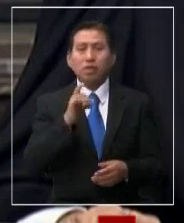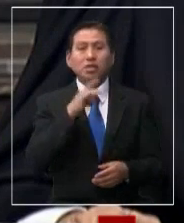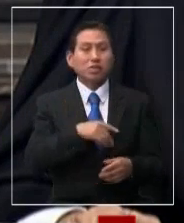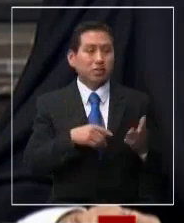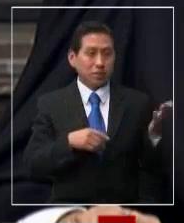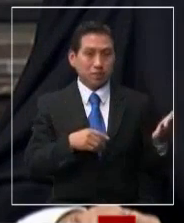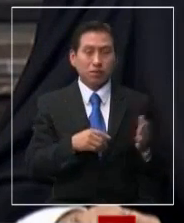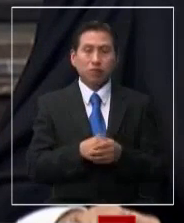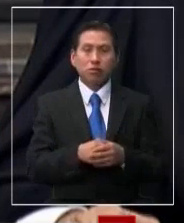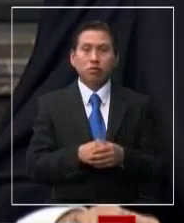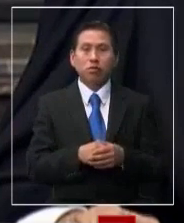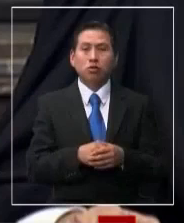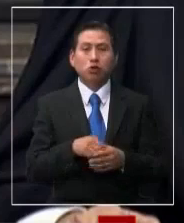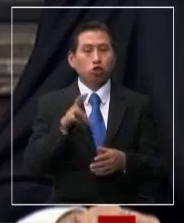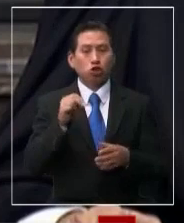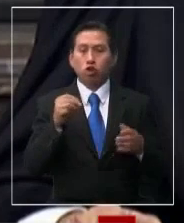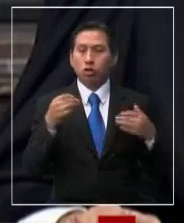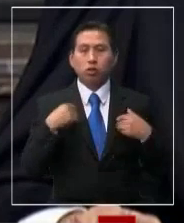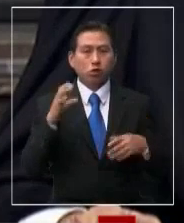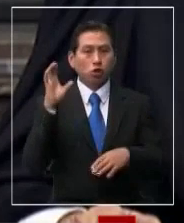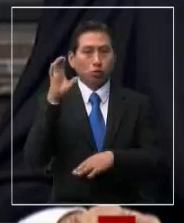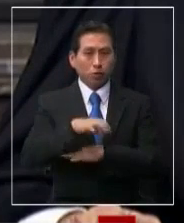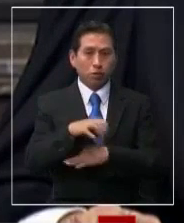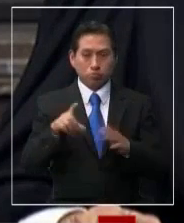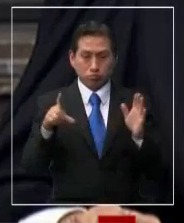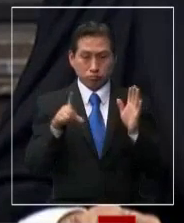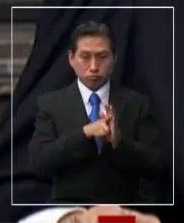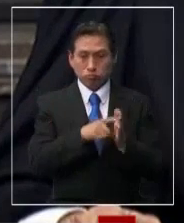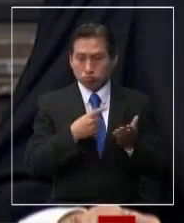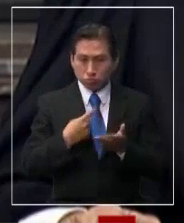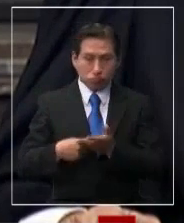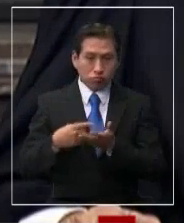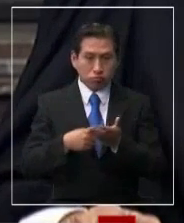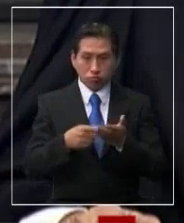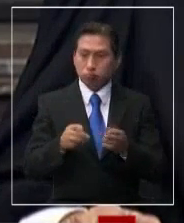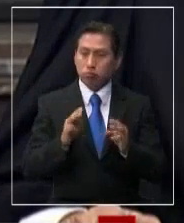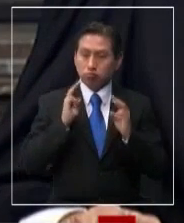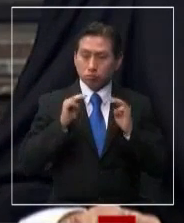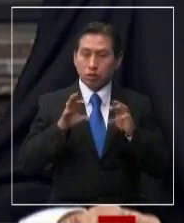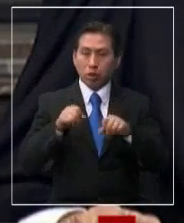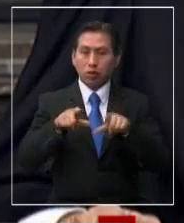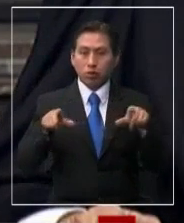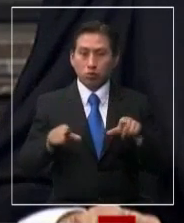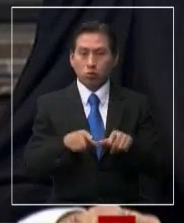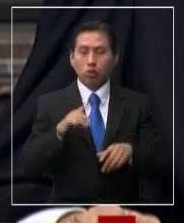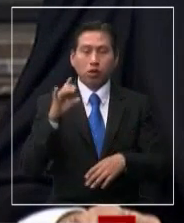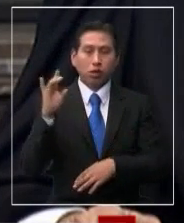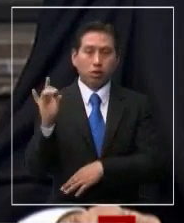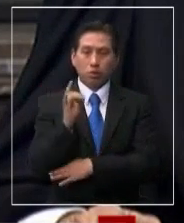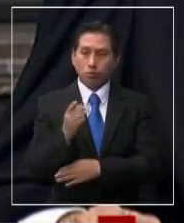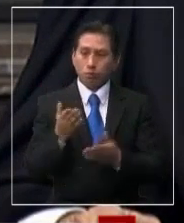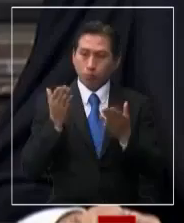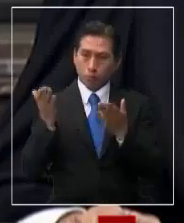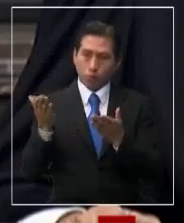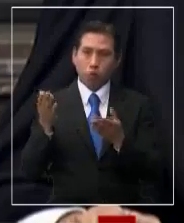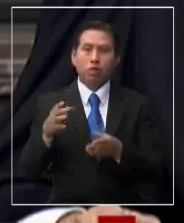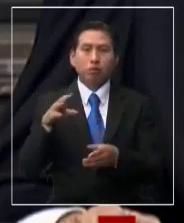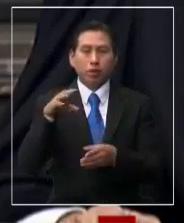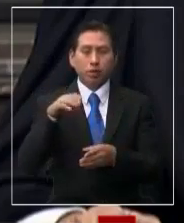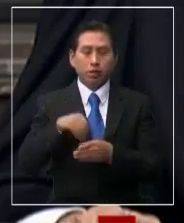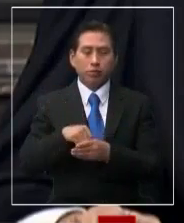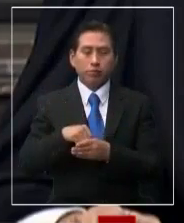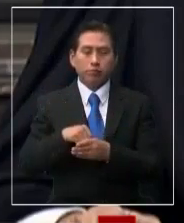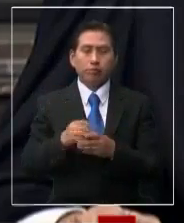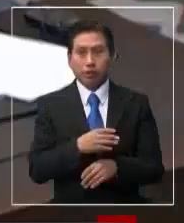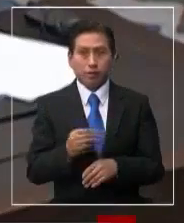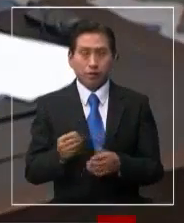Chile no contrajo la obligación legal de negociar un acceso soberano al Océano Pacífico para